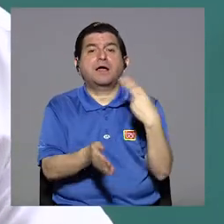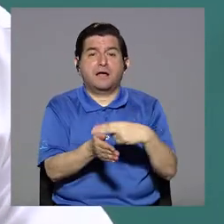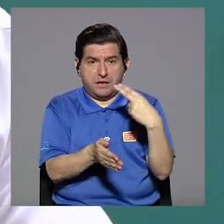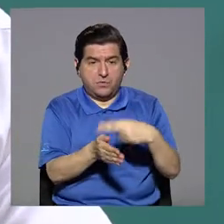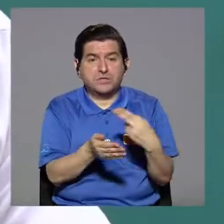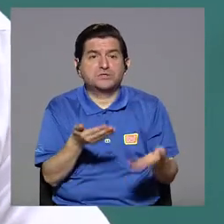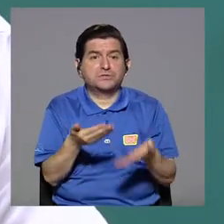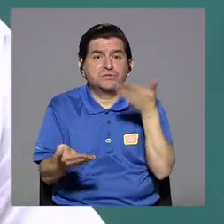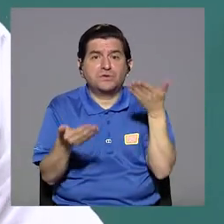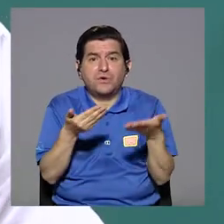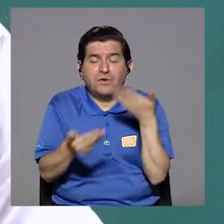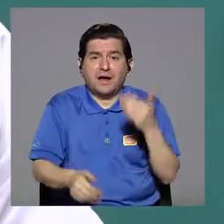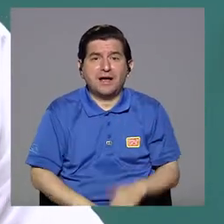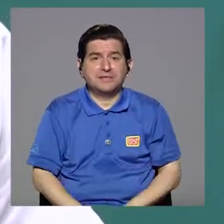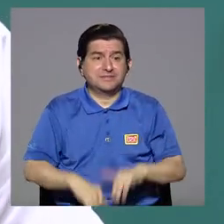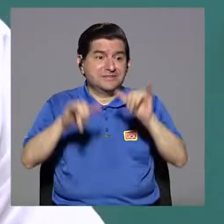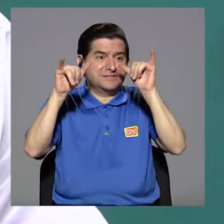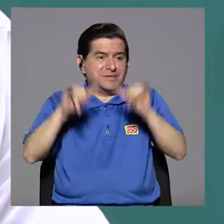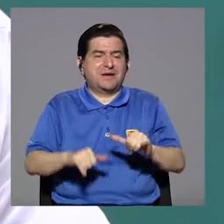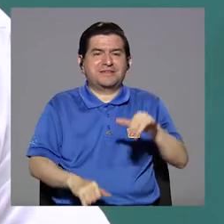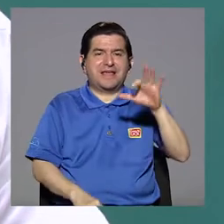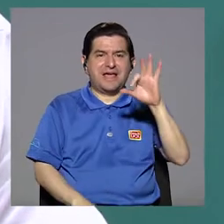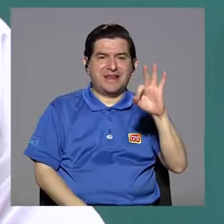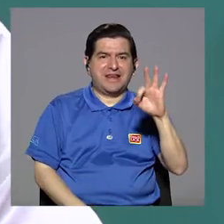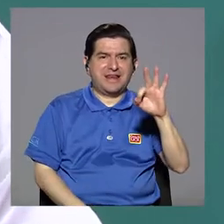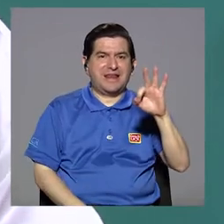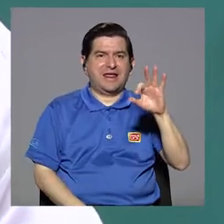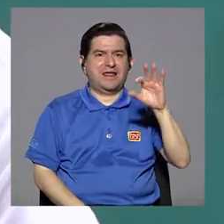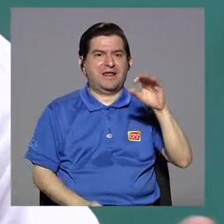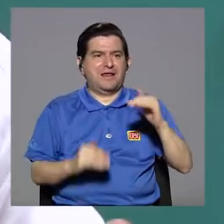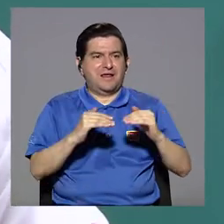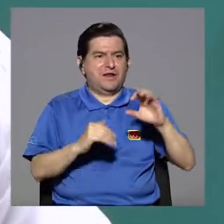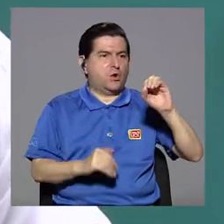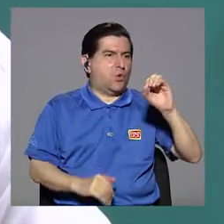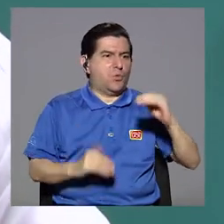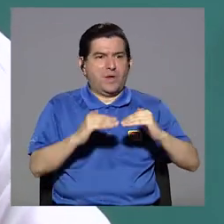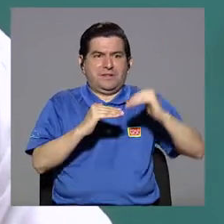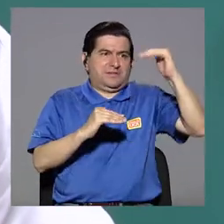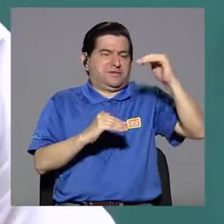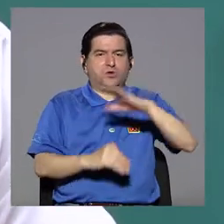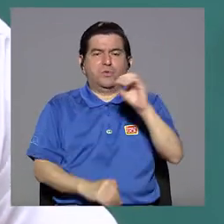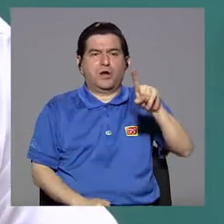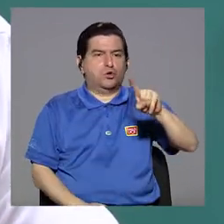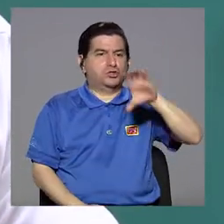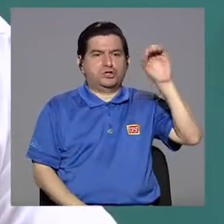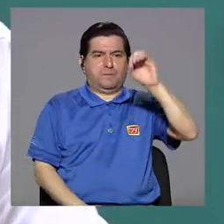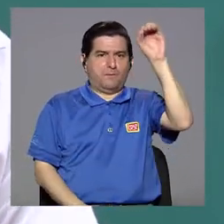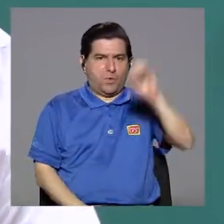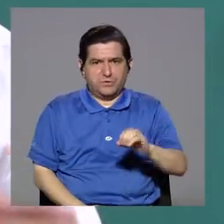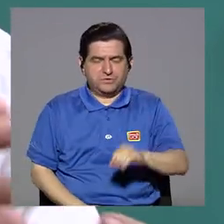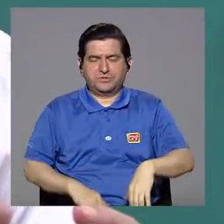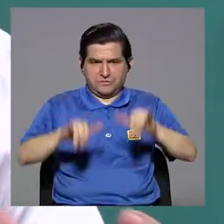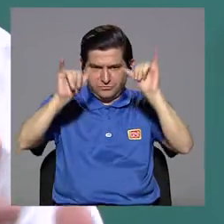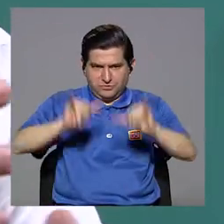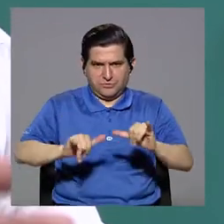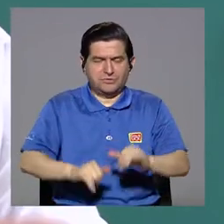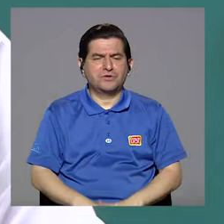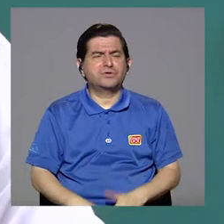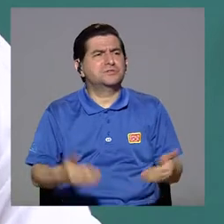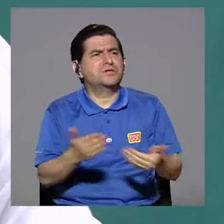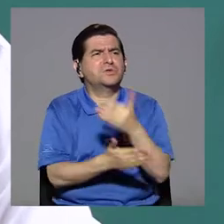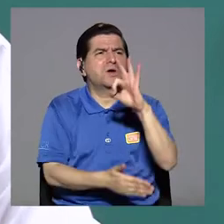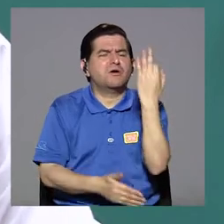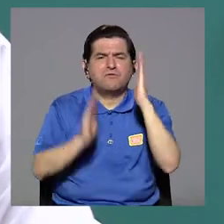otro hospital prácticamente que pasan un noventa y pico un cien por ciento ocupación entonces había que buscar nuevas modalidades